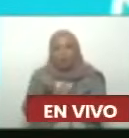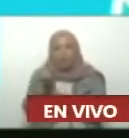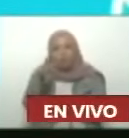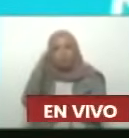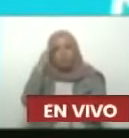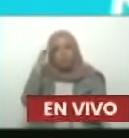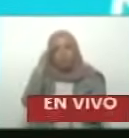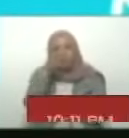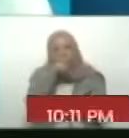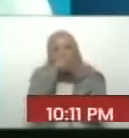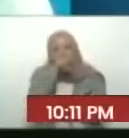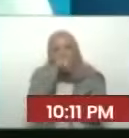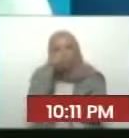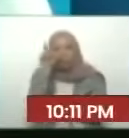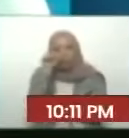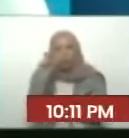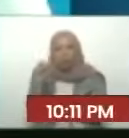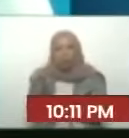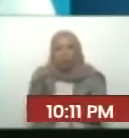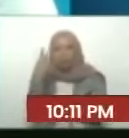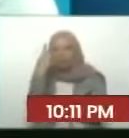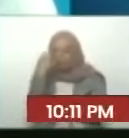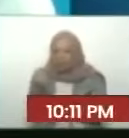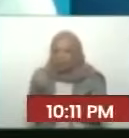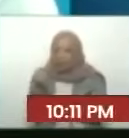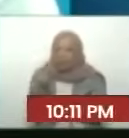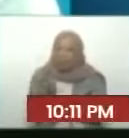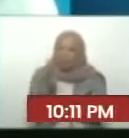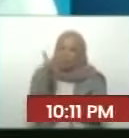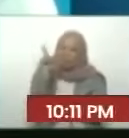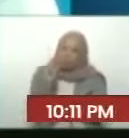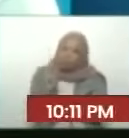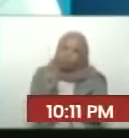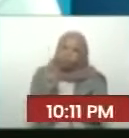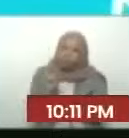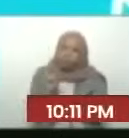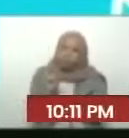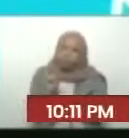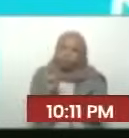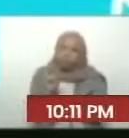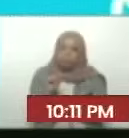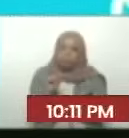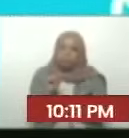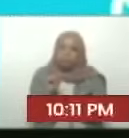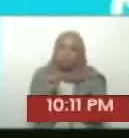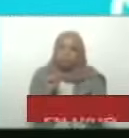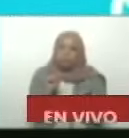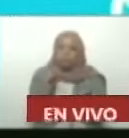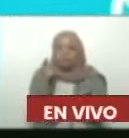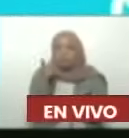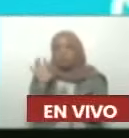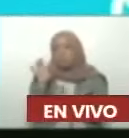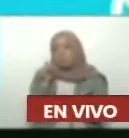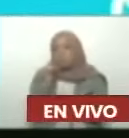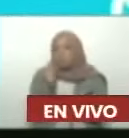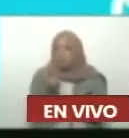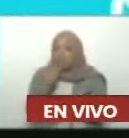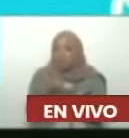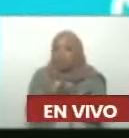italiano? No, presidente. ¿Entiendes algo? Poquito. Piacere, piacere.